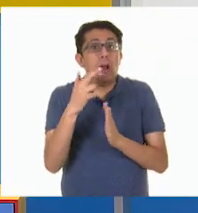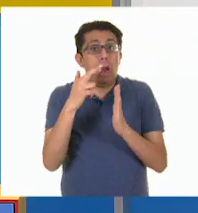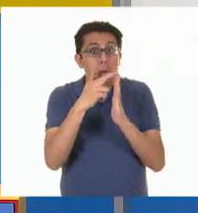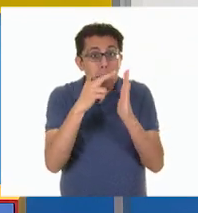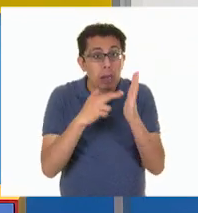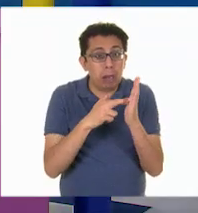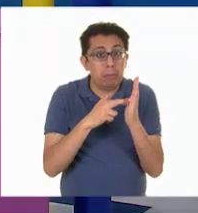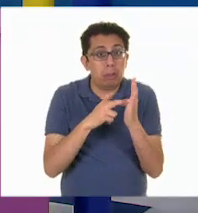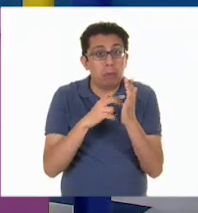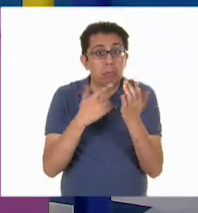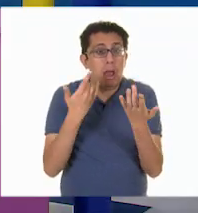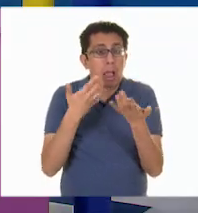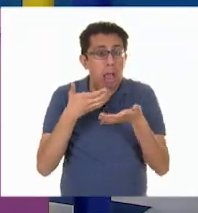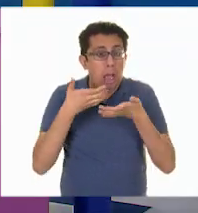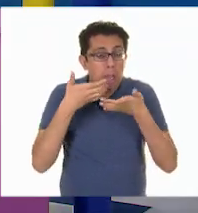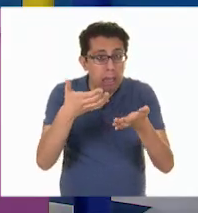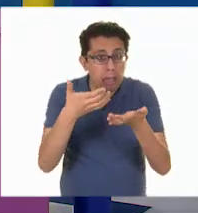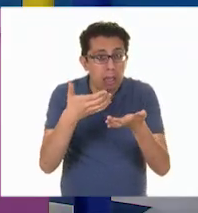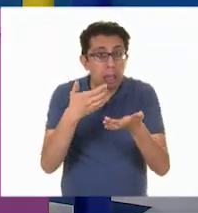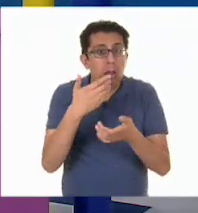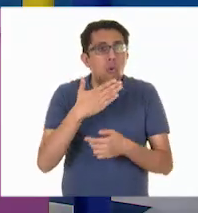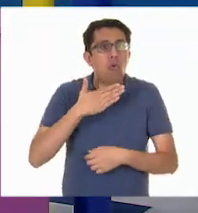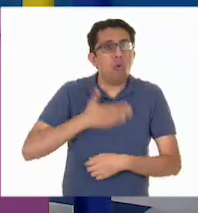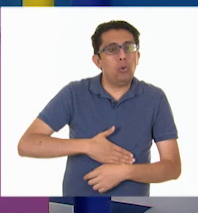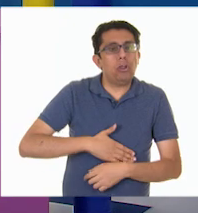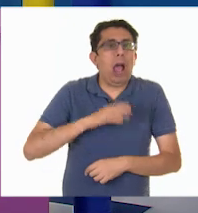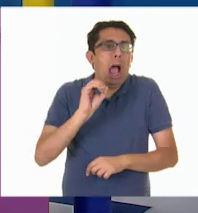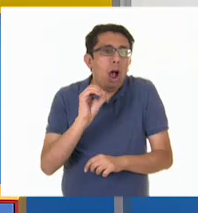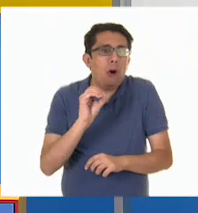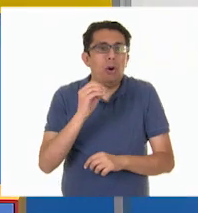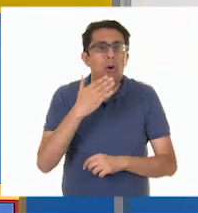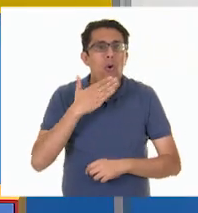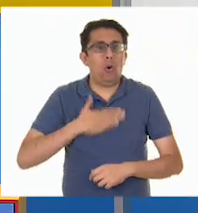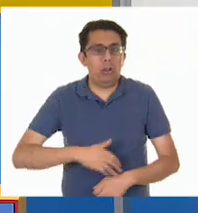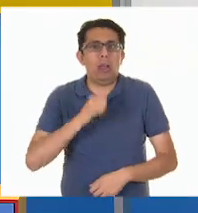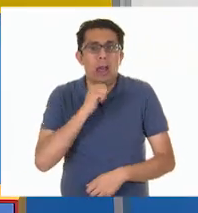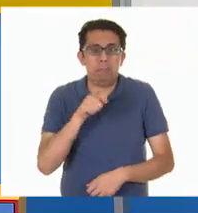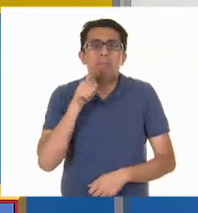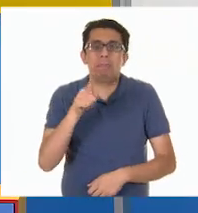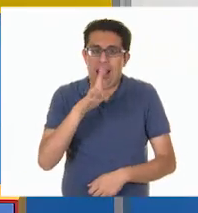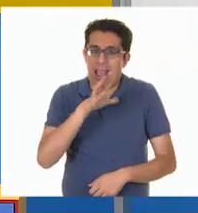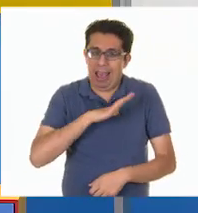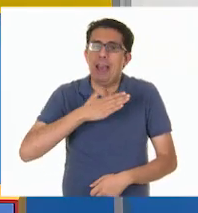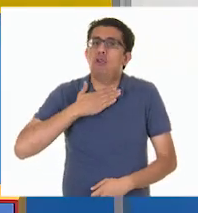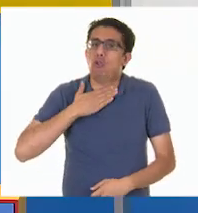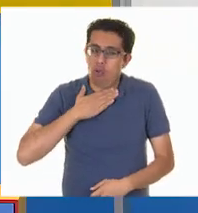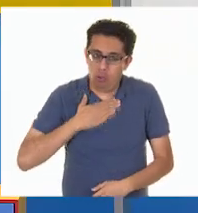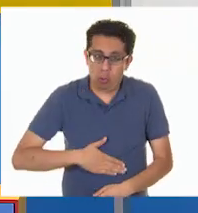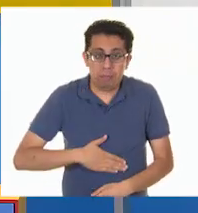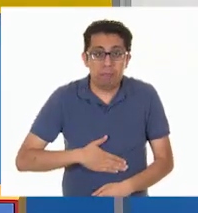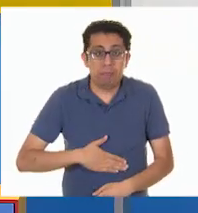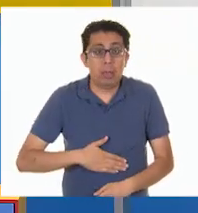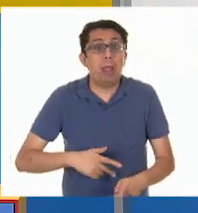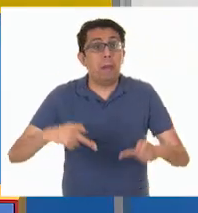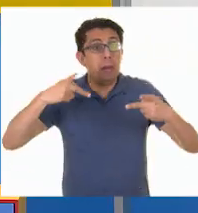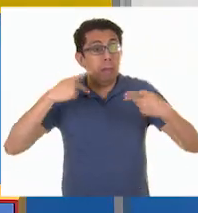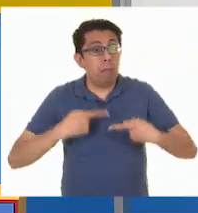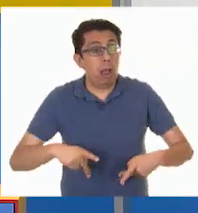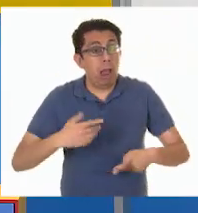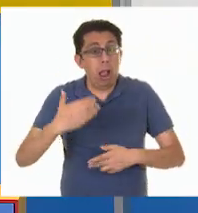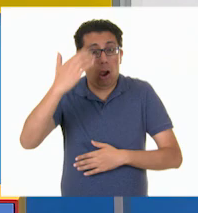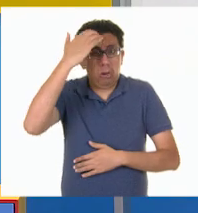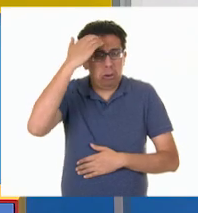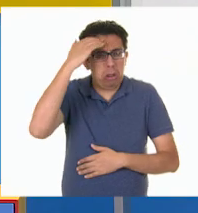tránsito? Justa. Justa, sí, justa. Muy bien. Excelente. Cuando las personas conocen y se esfuerzan